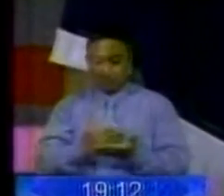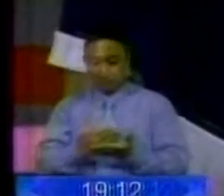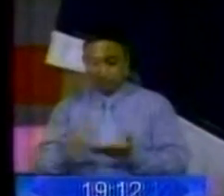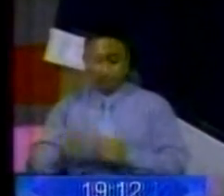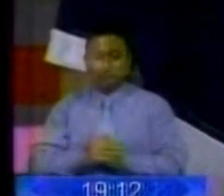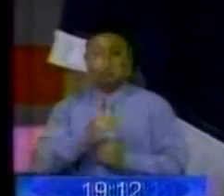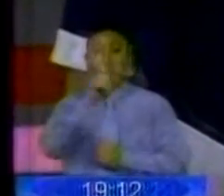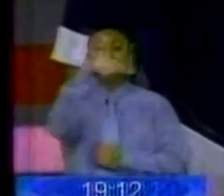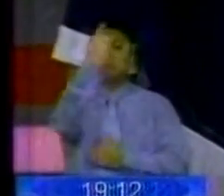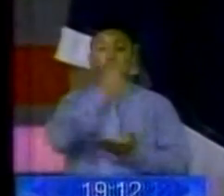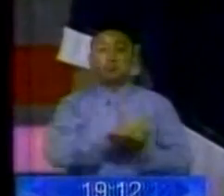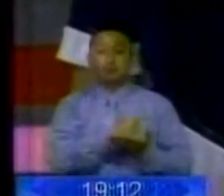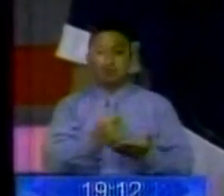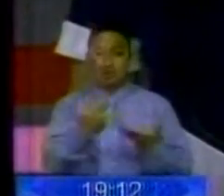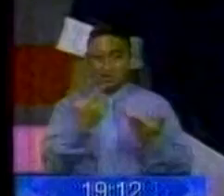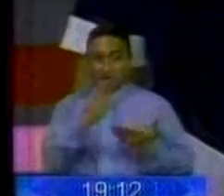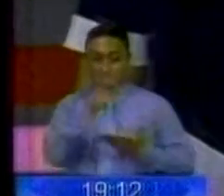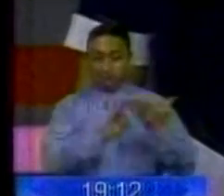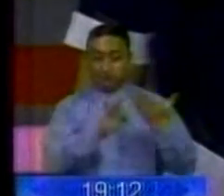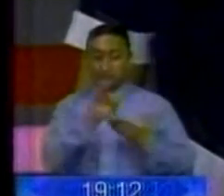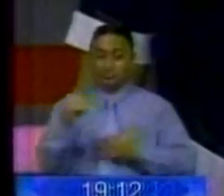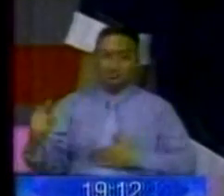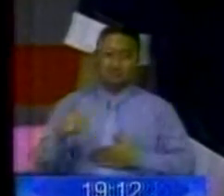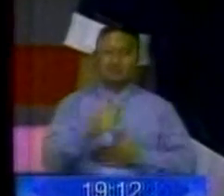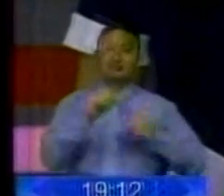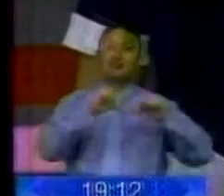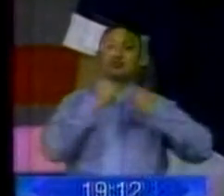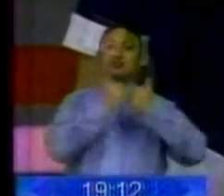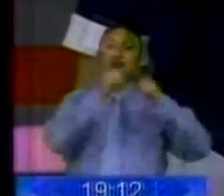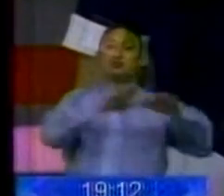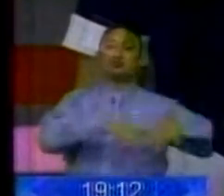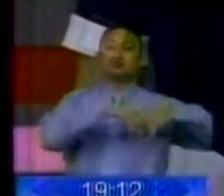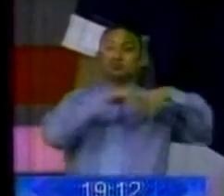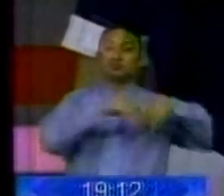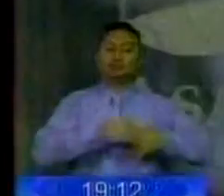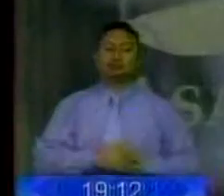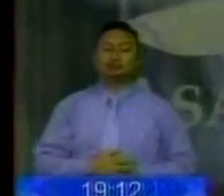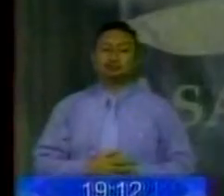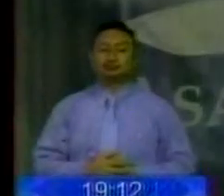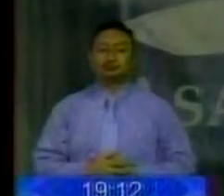se aprobaría el informe, que pasará de inmediato al Pleno del Legislativo.